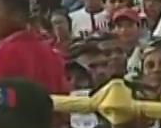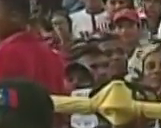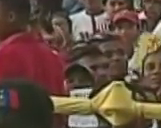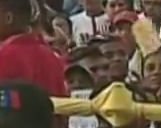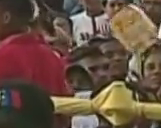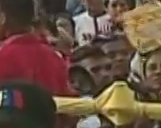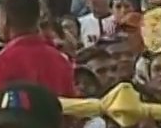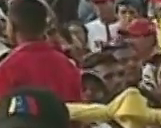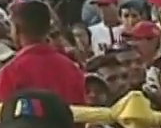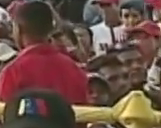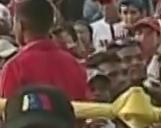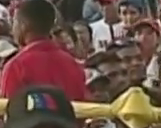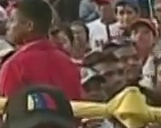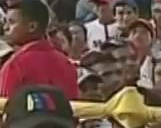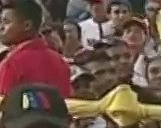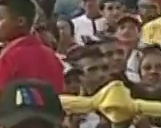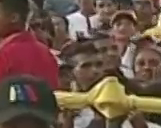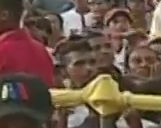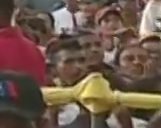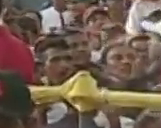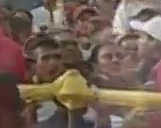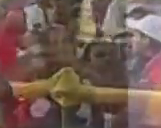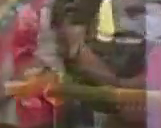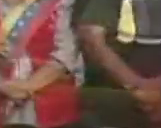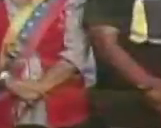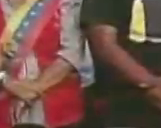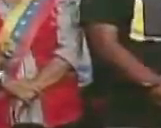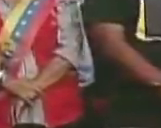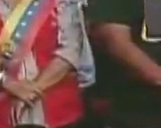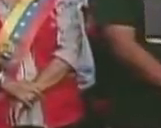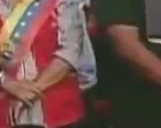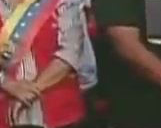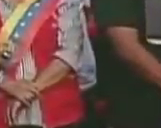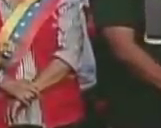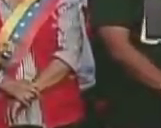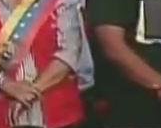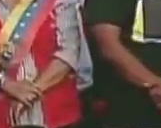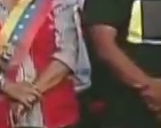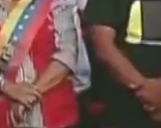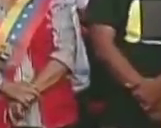Sudamérica. Somos un país caribeño.